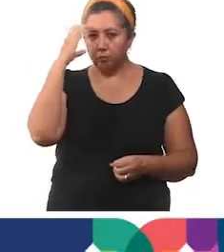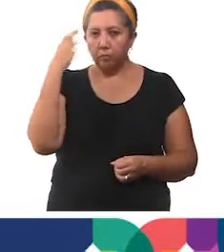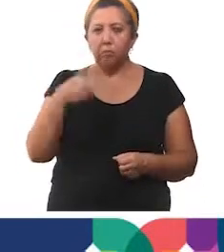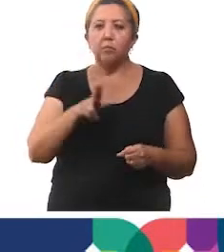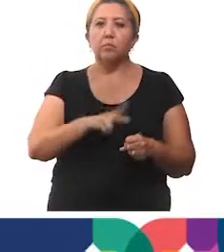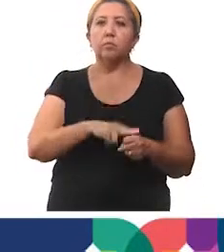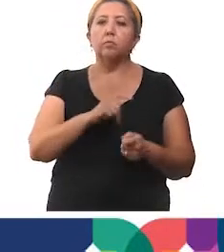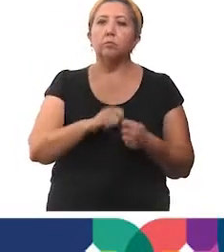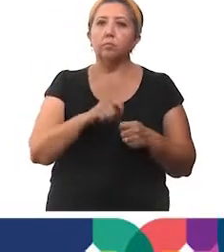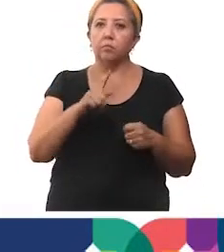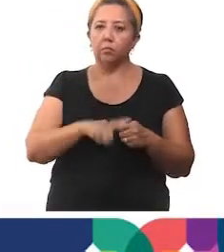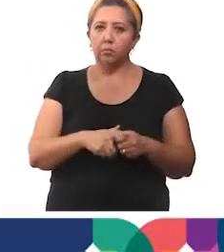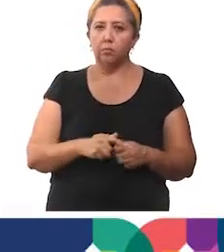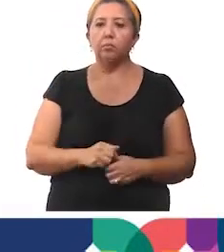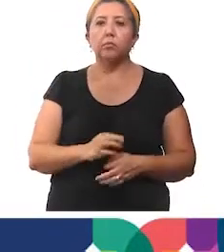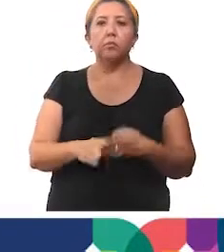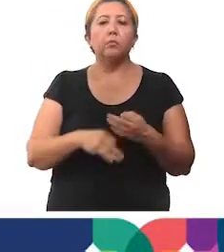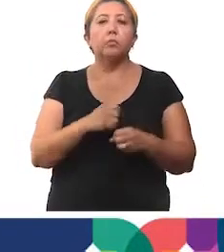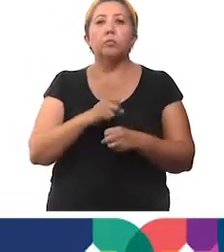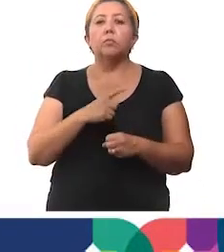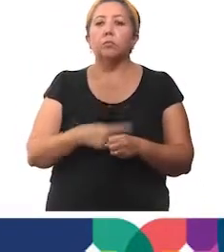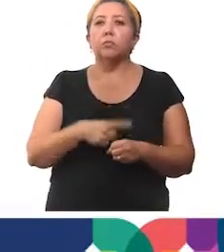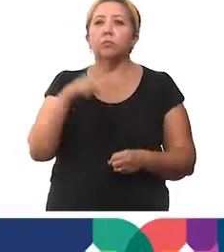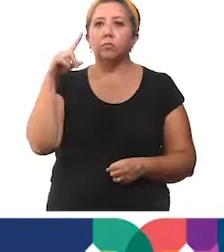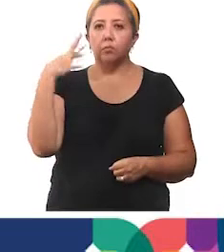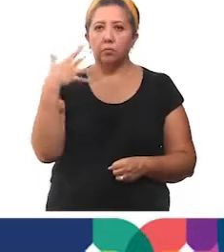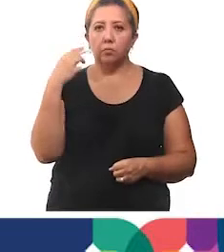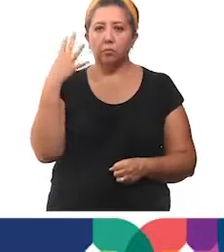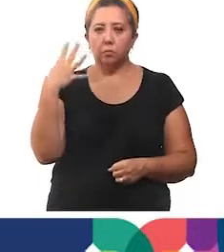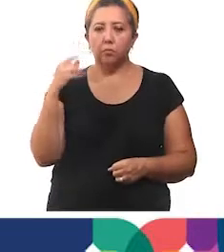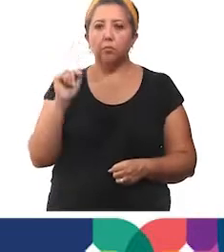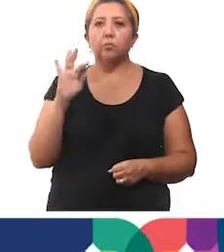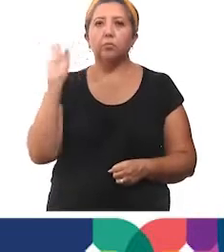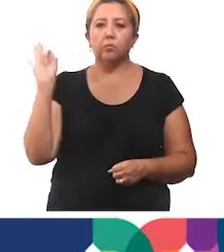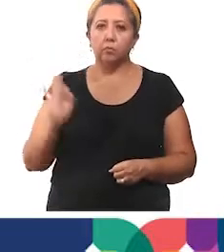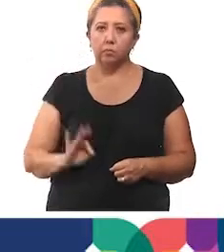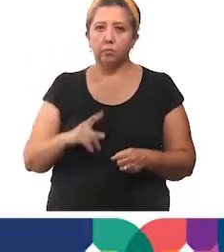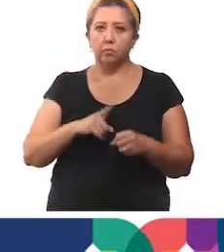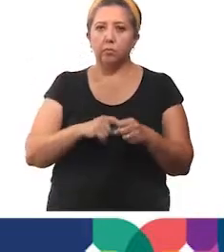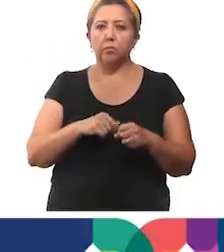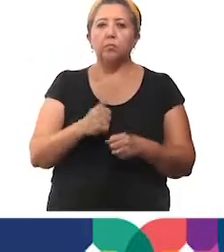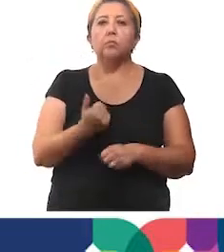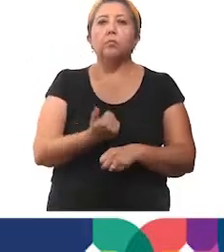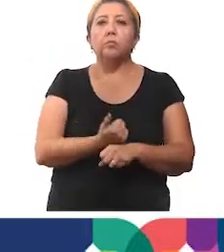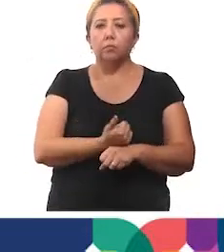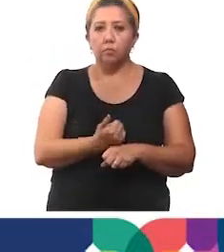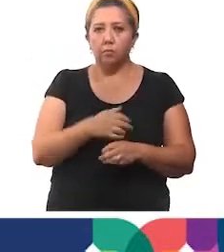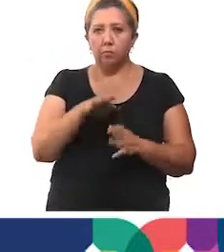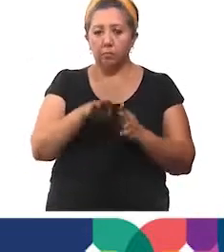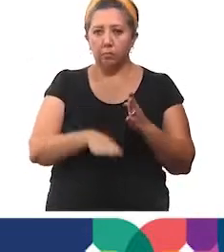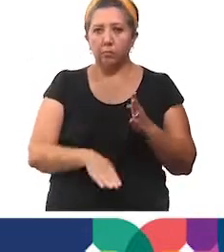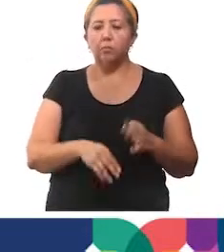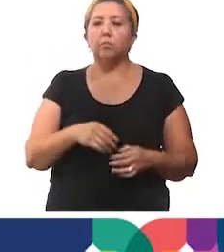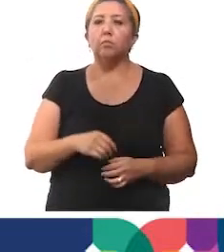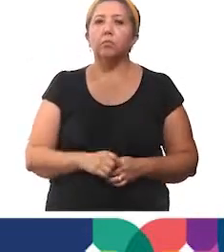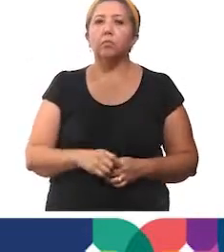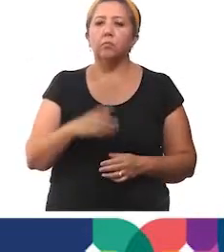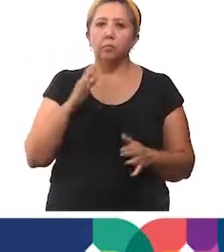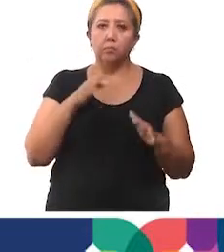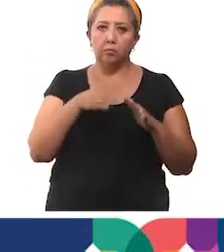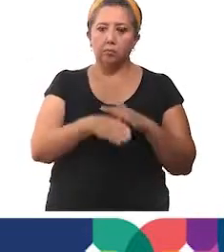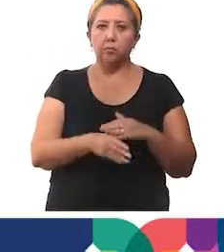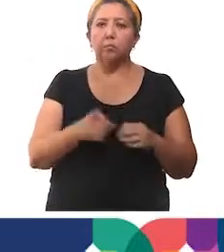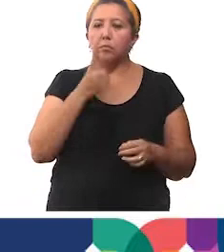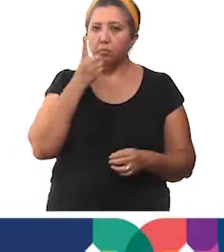camas de hospitalización total COVID y no COVID es del 54%. Está en color amarillo y en descenso.